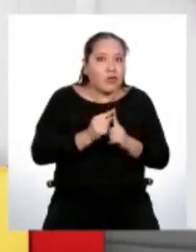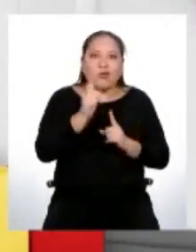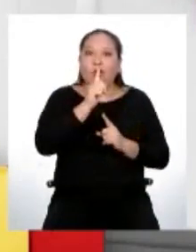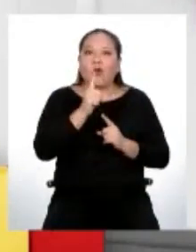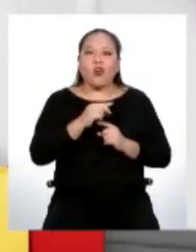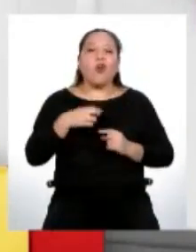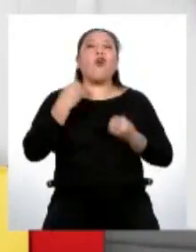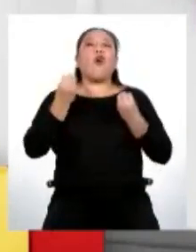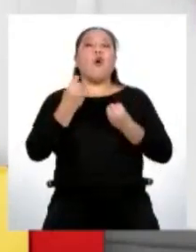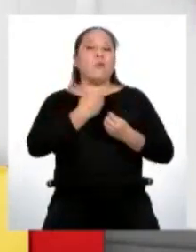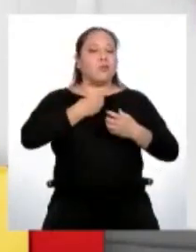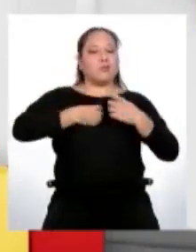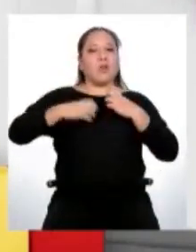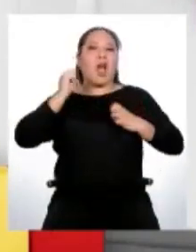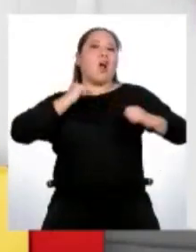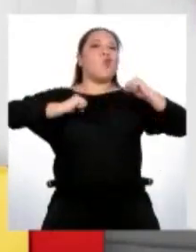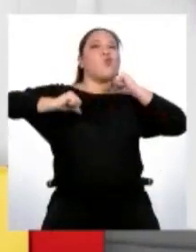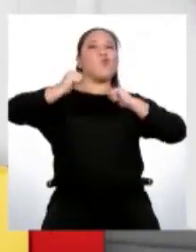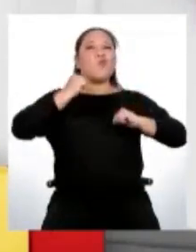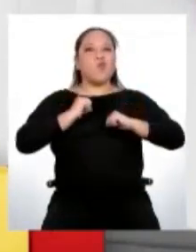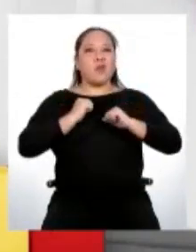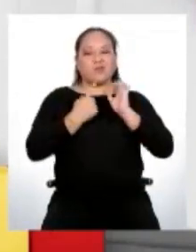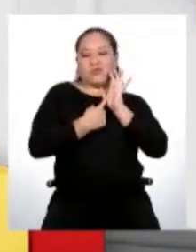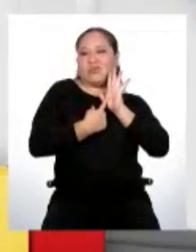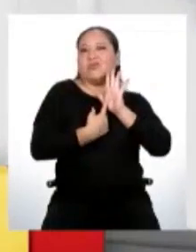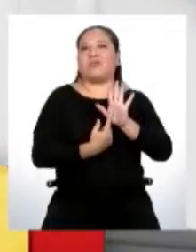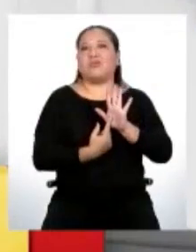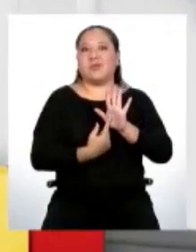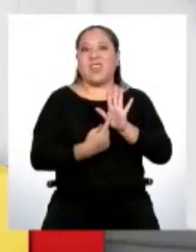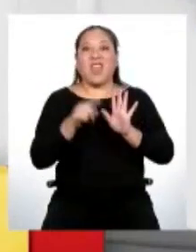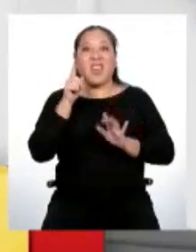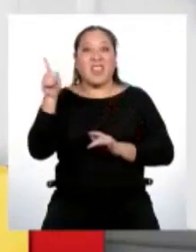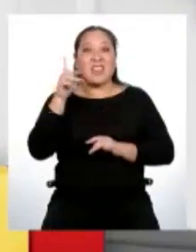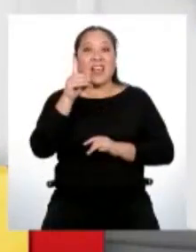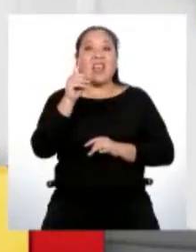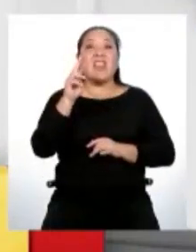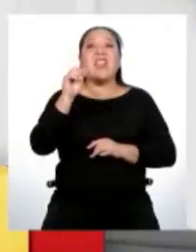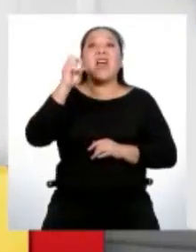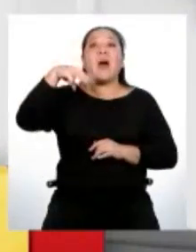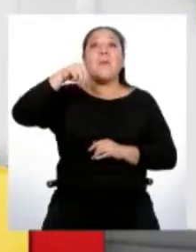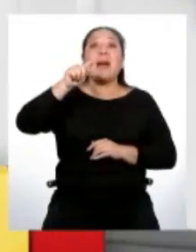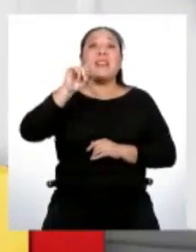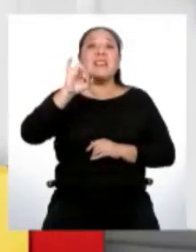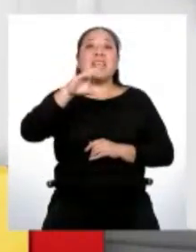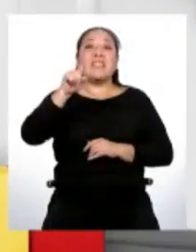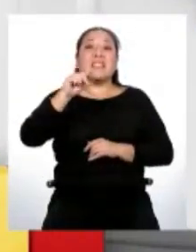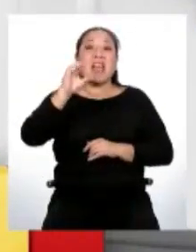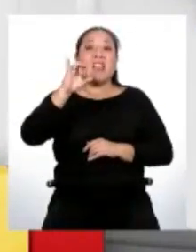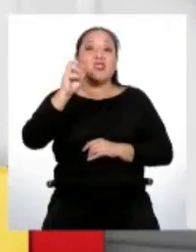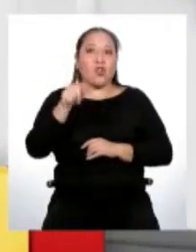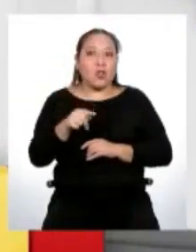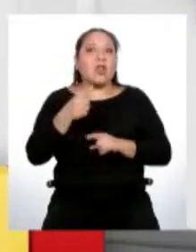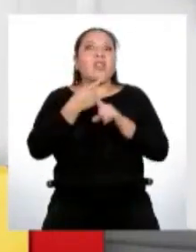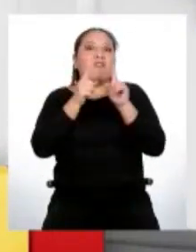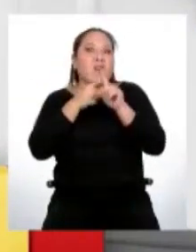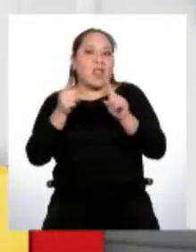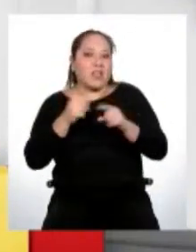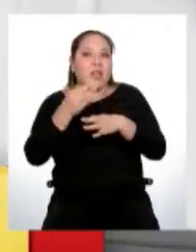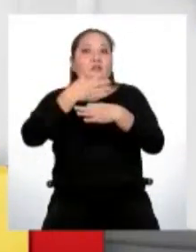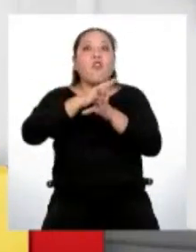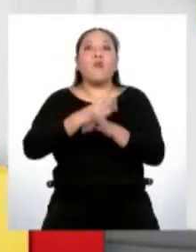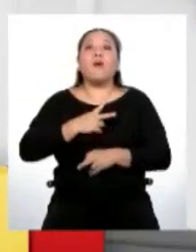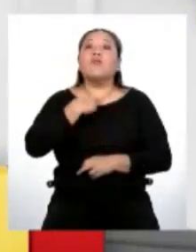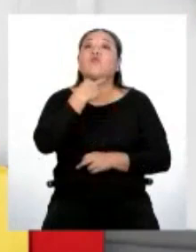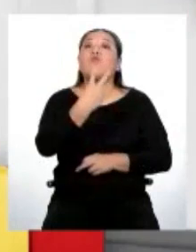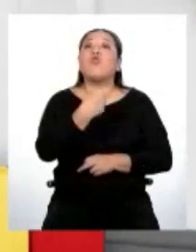dramatización. Y en la dramatización de un texto entran en juego varios elementos de la comunicación oral. Por